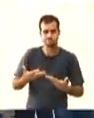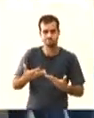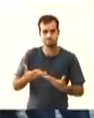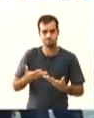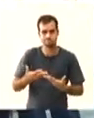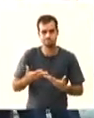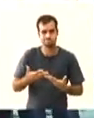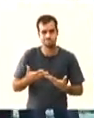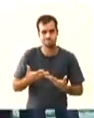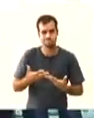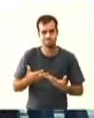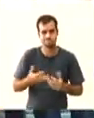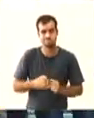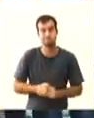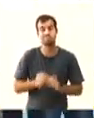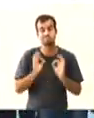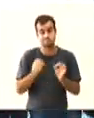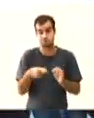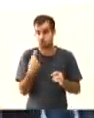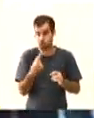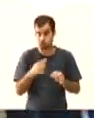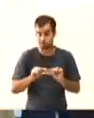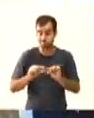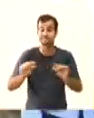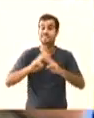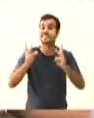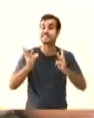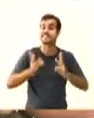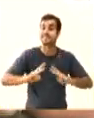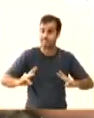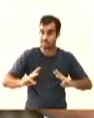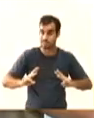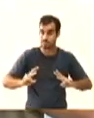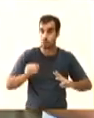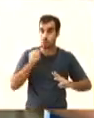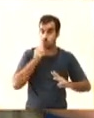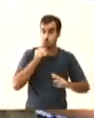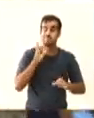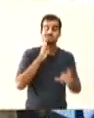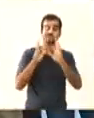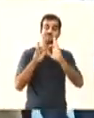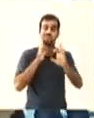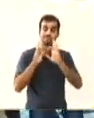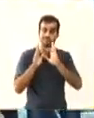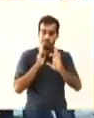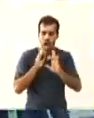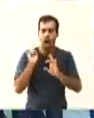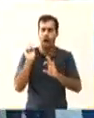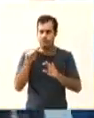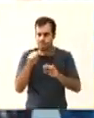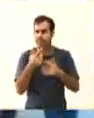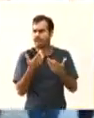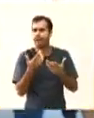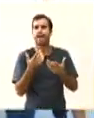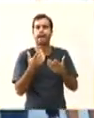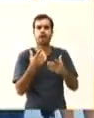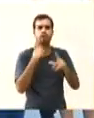estamos avisando que también estamos presentes en las redes sociales. Puedes llegarte por nuestro Facebook, allá tenemos contenido exclusivo. Uh-huh.